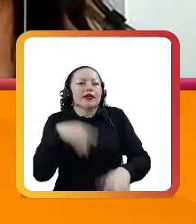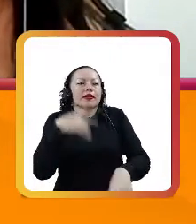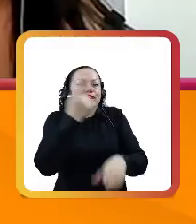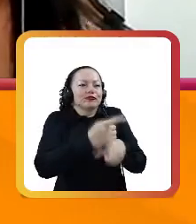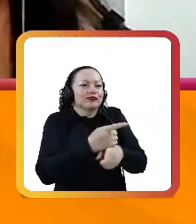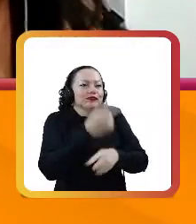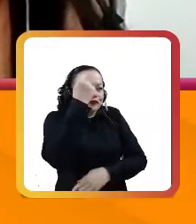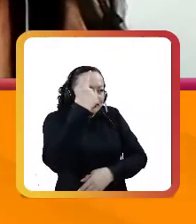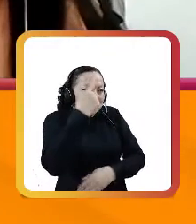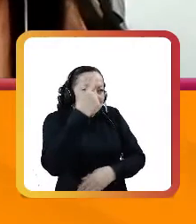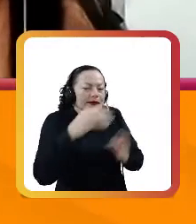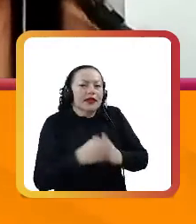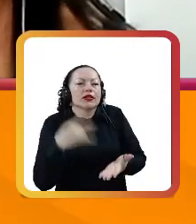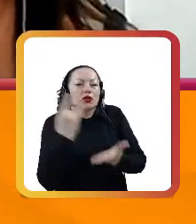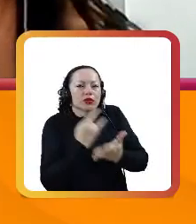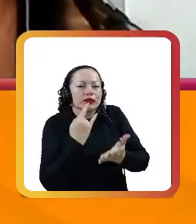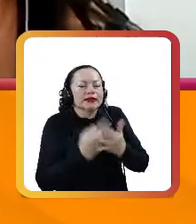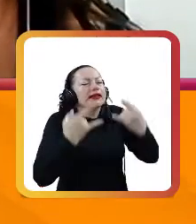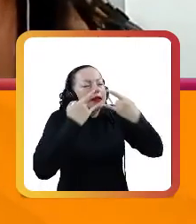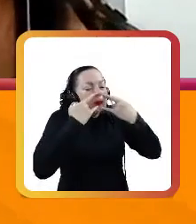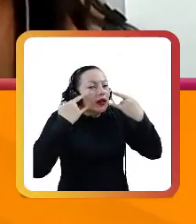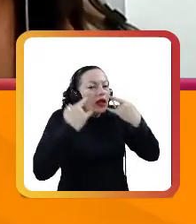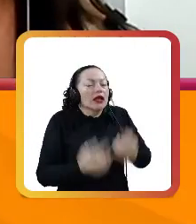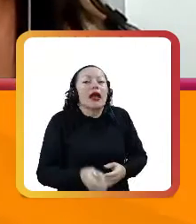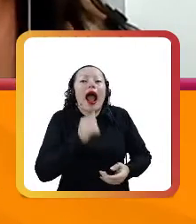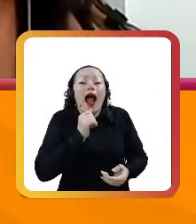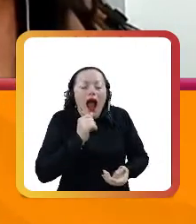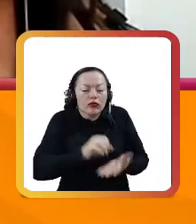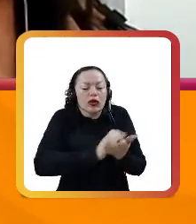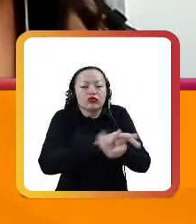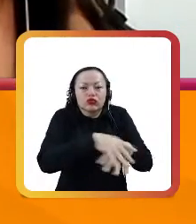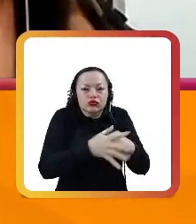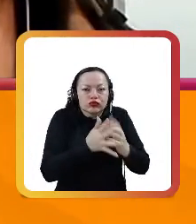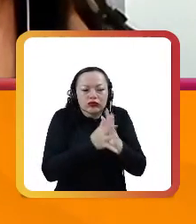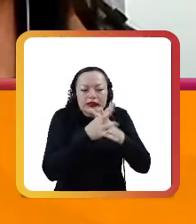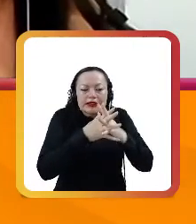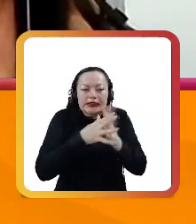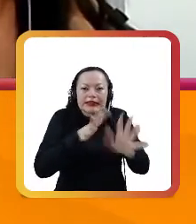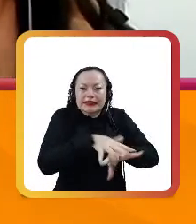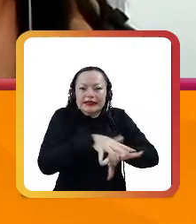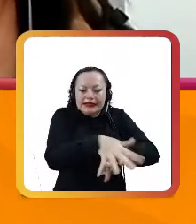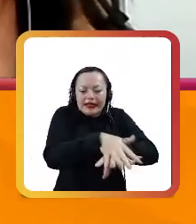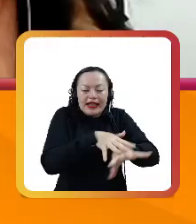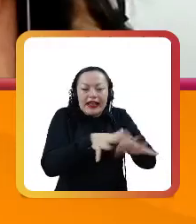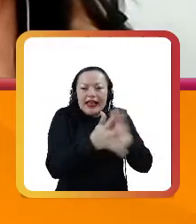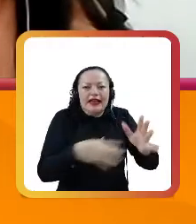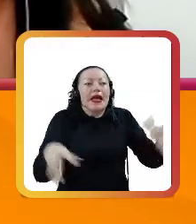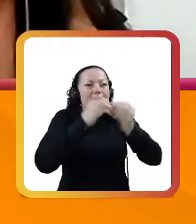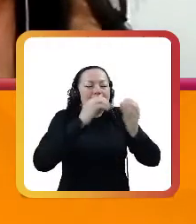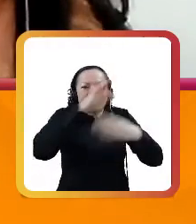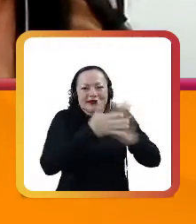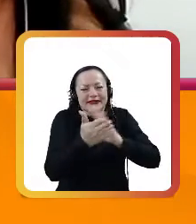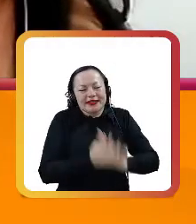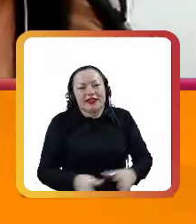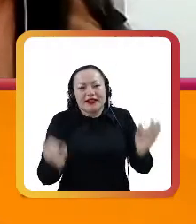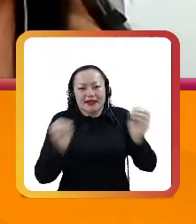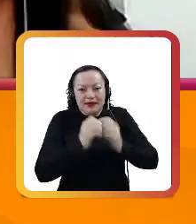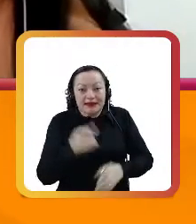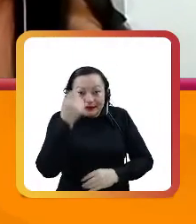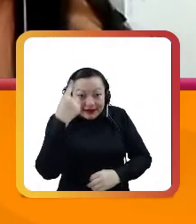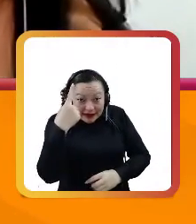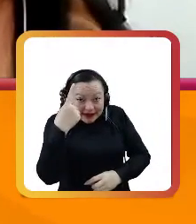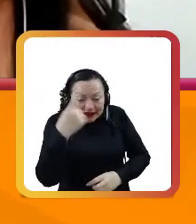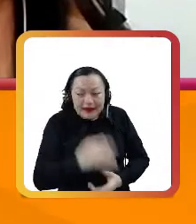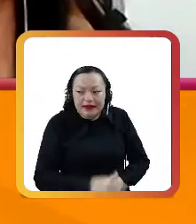Entonces, utilizar tapabocas, constante lavado de manos y así podemos prevenir un poquito más. Bien,